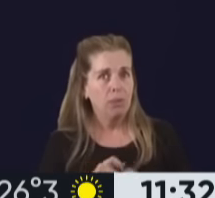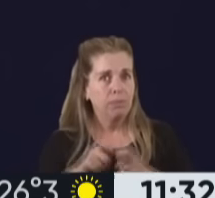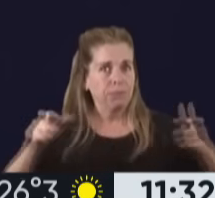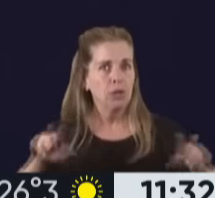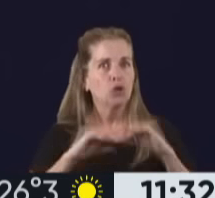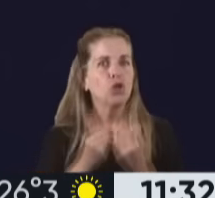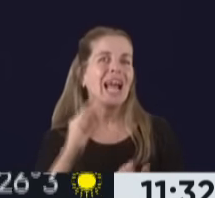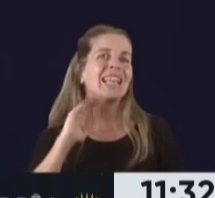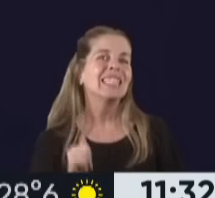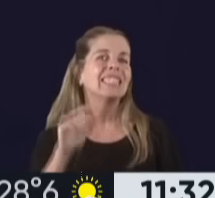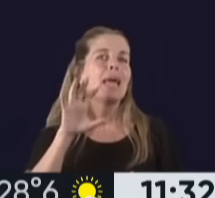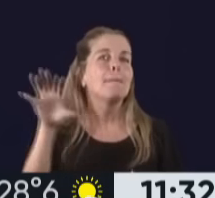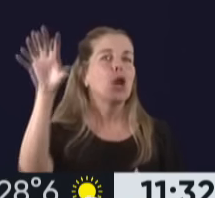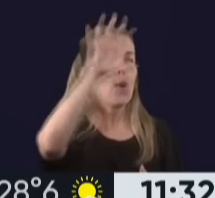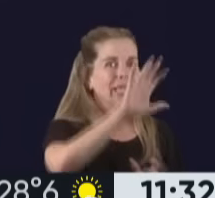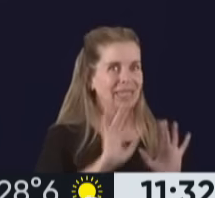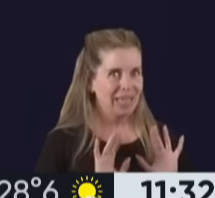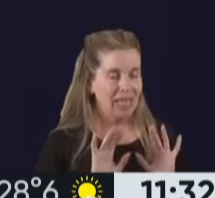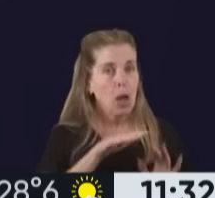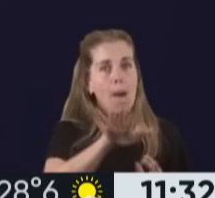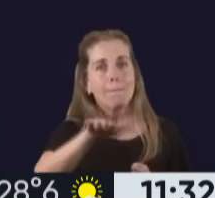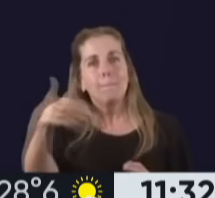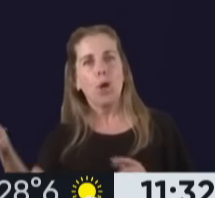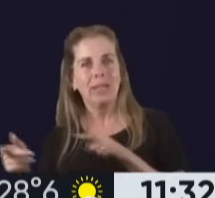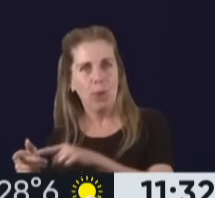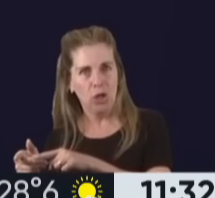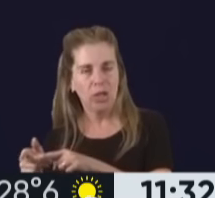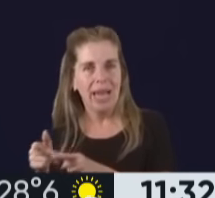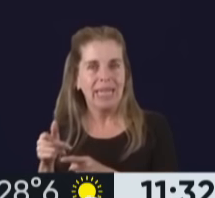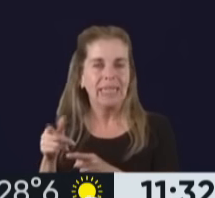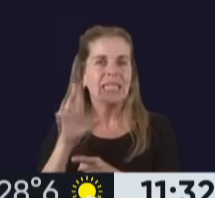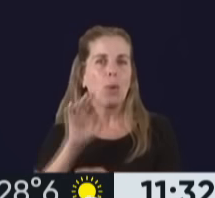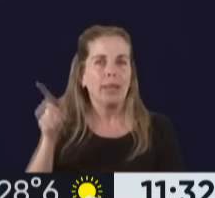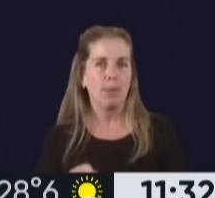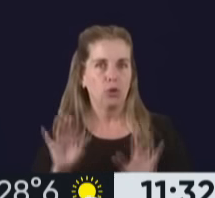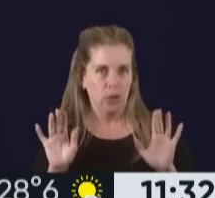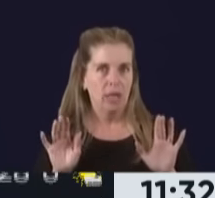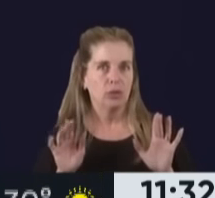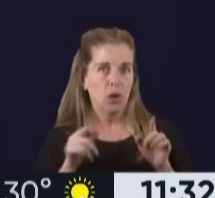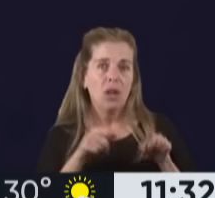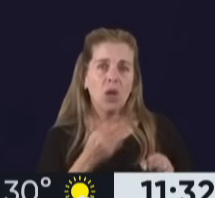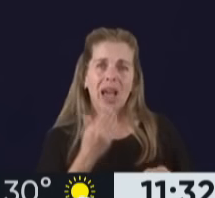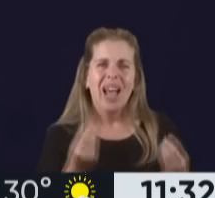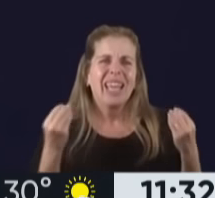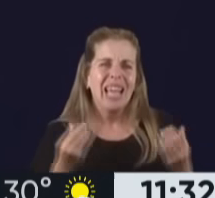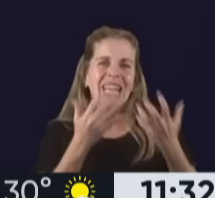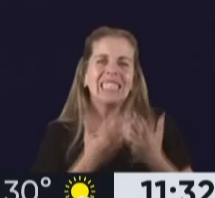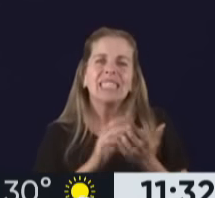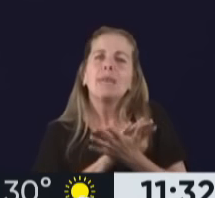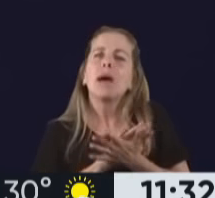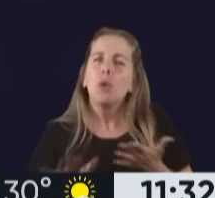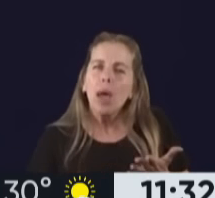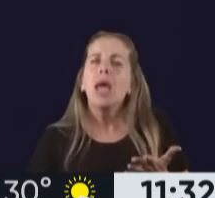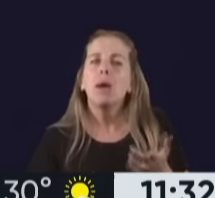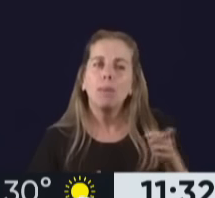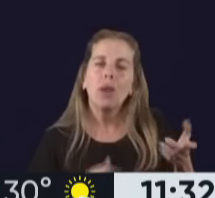la mitad de la provincia de Buenos Aires. La mayor celeridad en los procesos judiciales ocurre gracias a que el nuevo sistema le da más injerencia a los